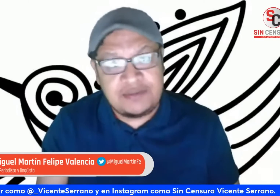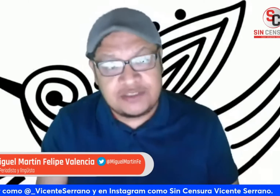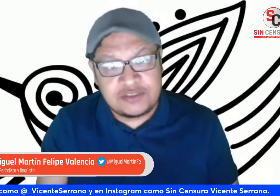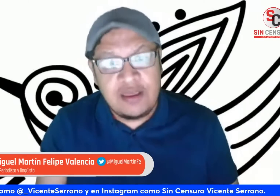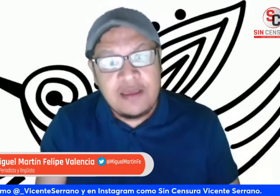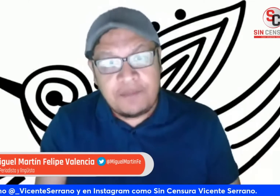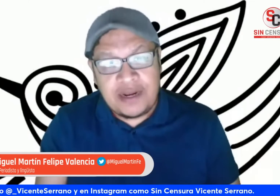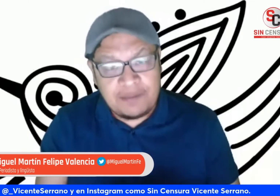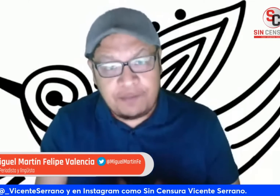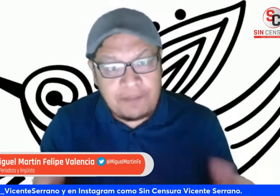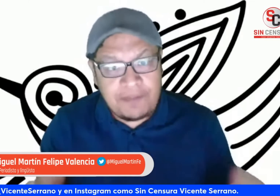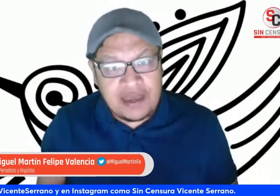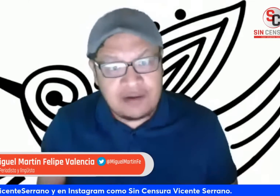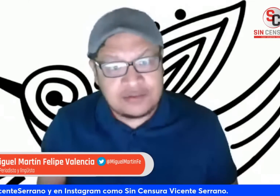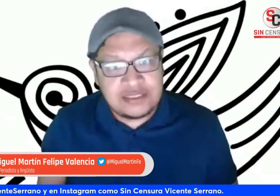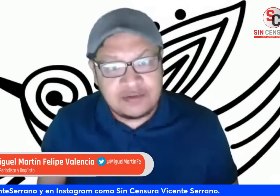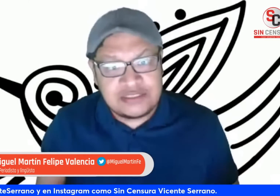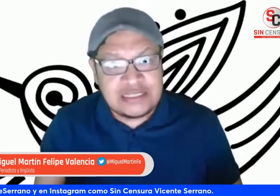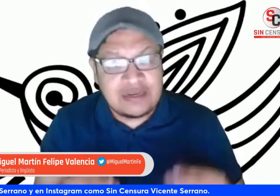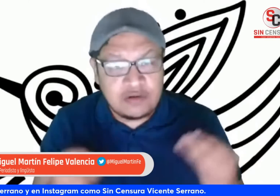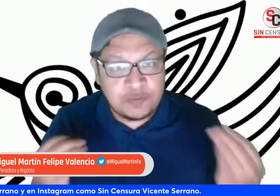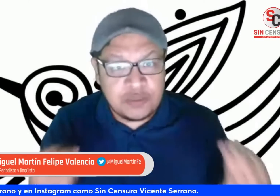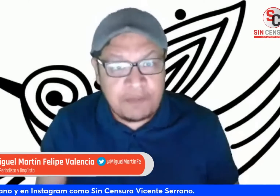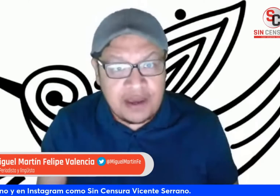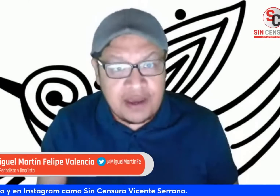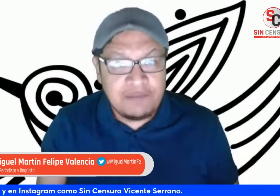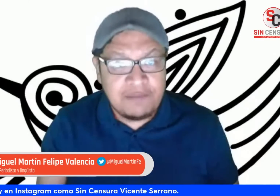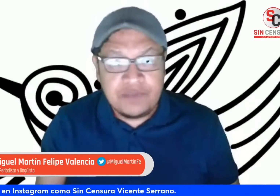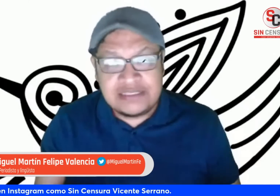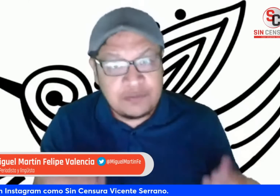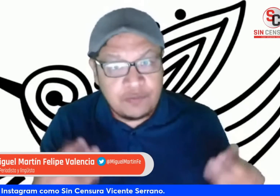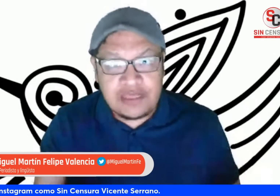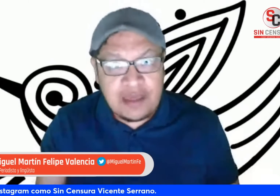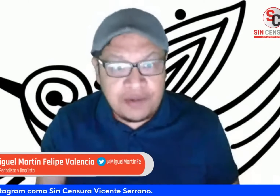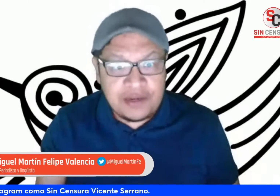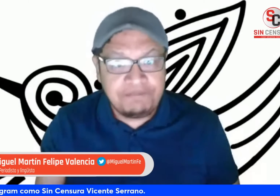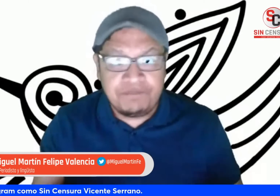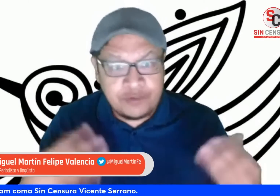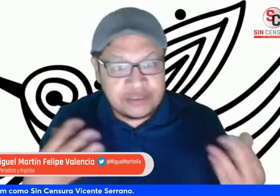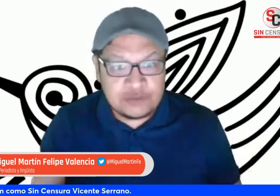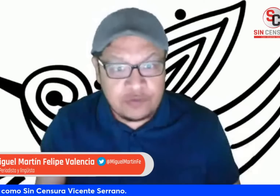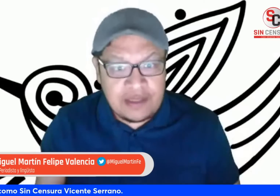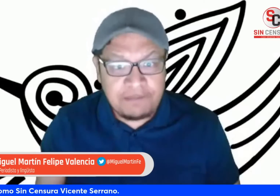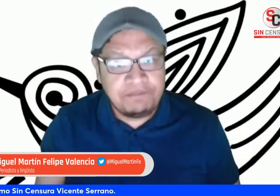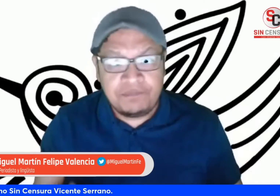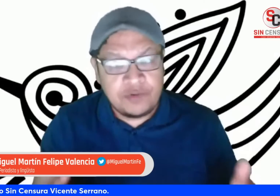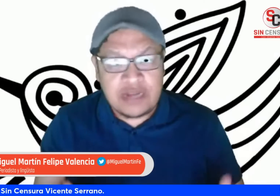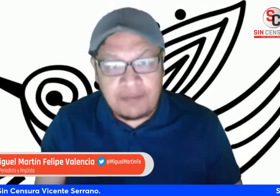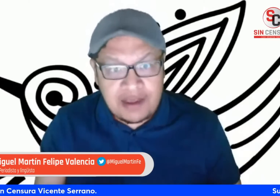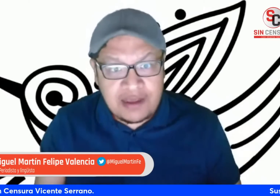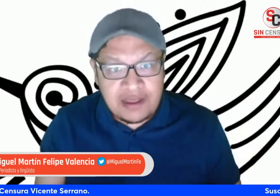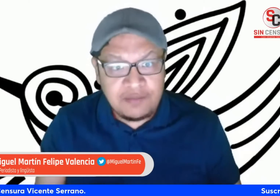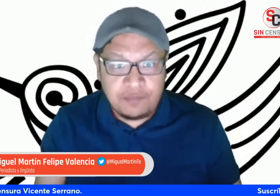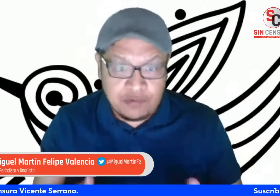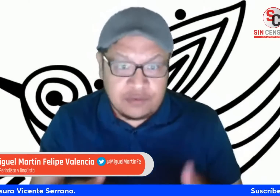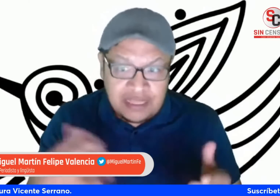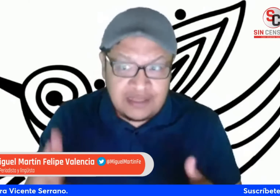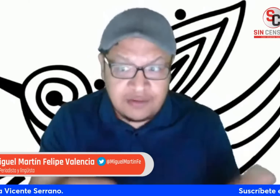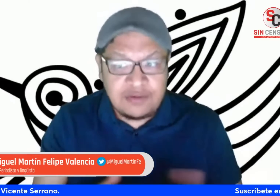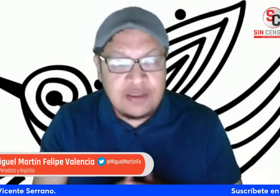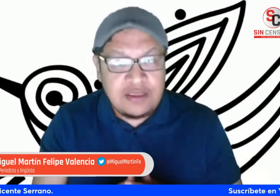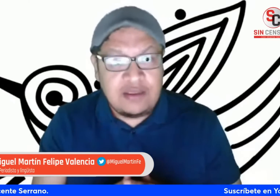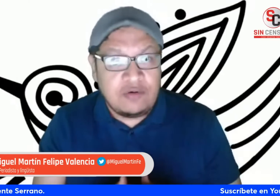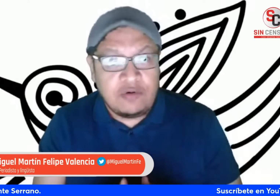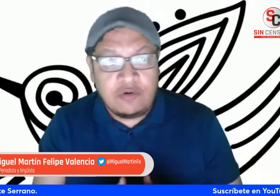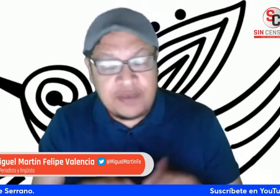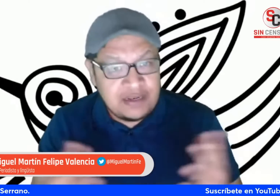Que los servicios son para el que pueda pagarlos y entonces el que no los puede pagar se muere de hambre, no estudia, no trabaja, por lo